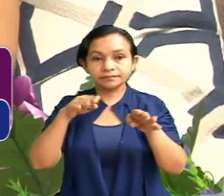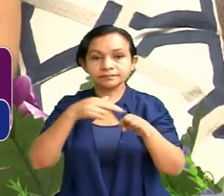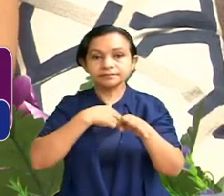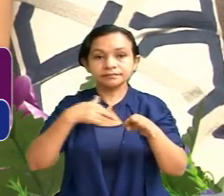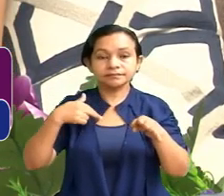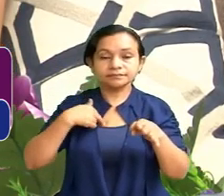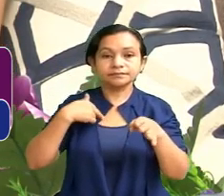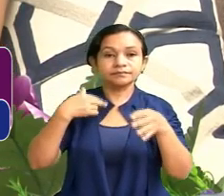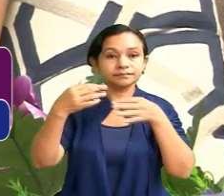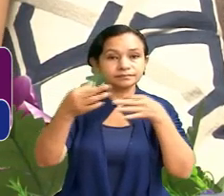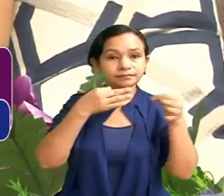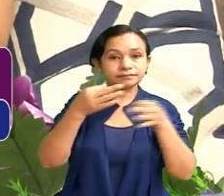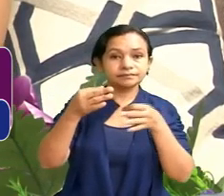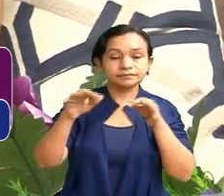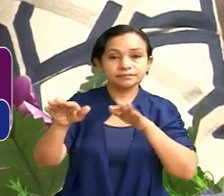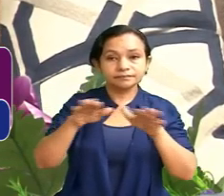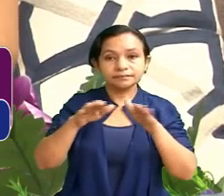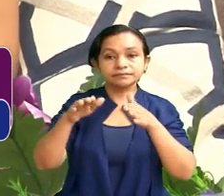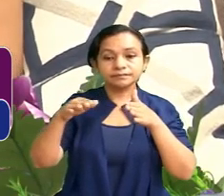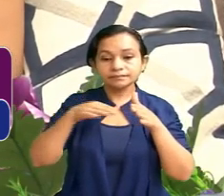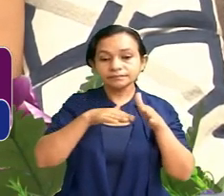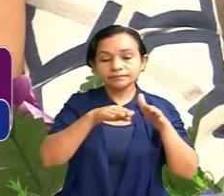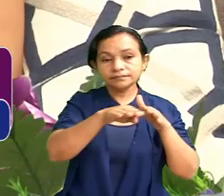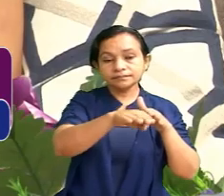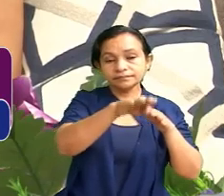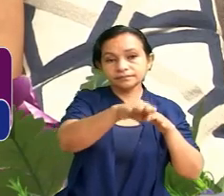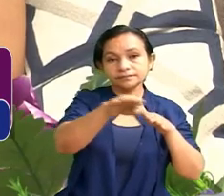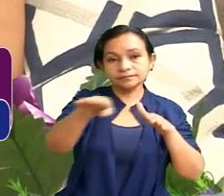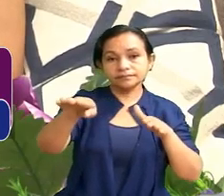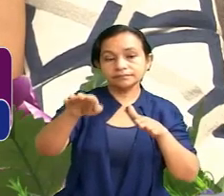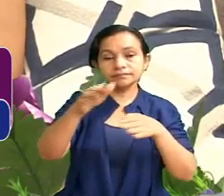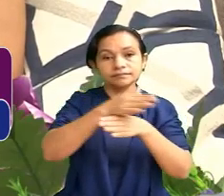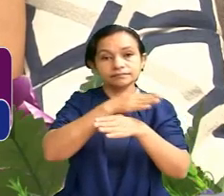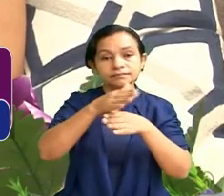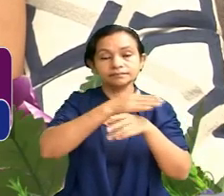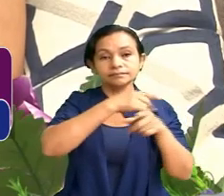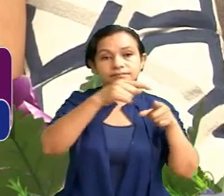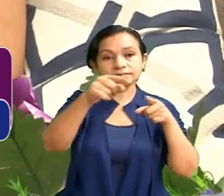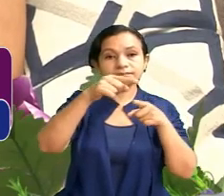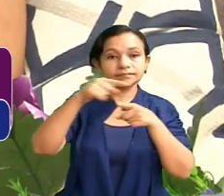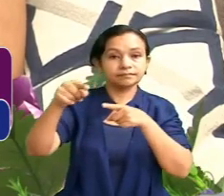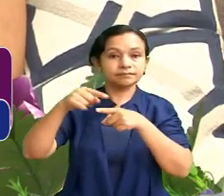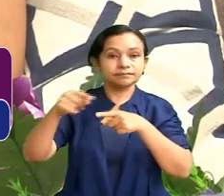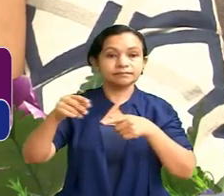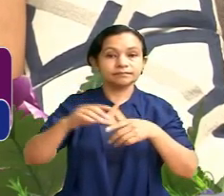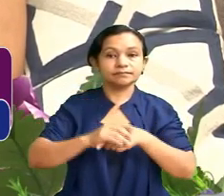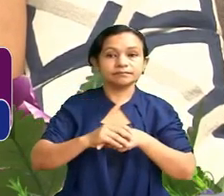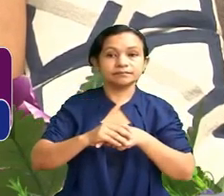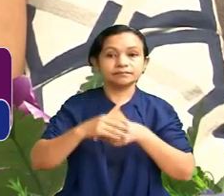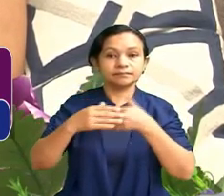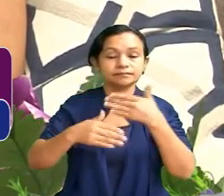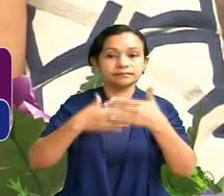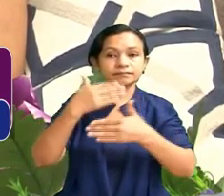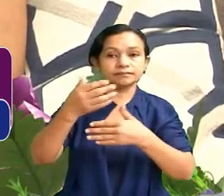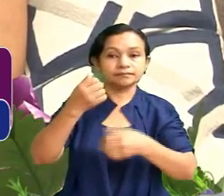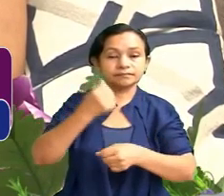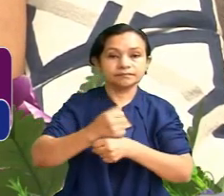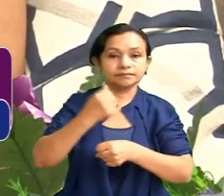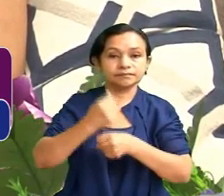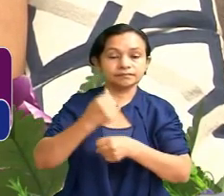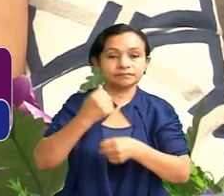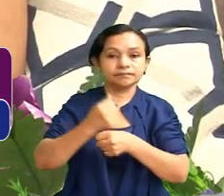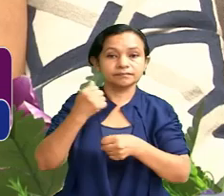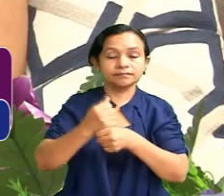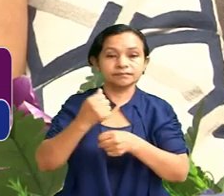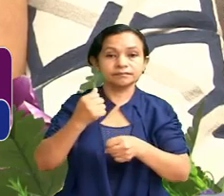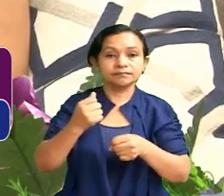tomar tales medidas no nos partimos por aquí qué sé yo verdad diferente en cada municipio pero pero también hay un proceso de trabajo algo interno con el